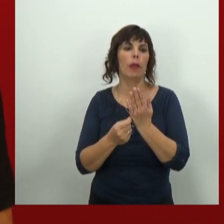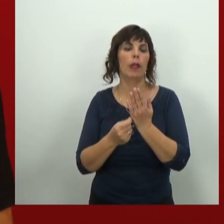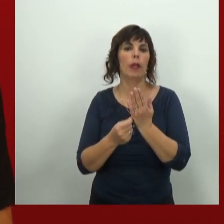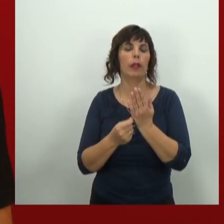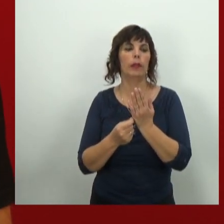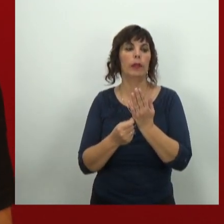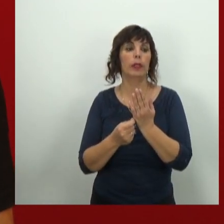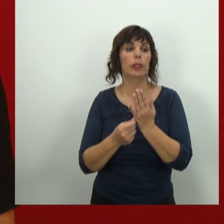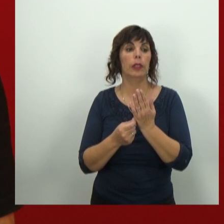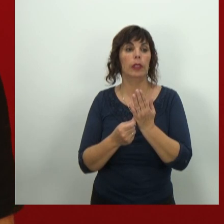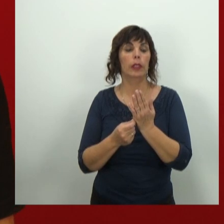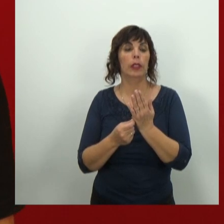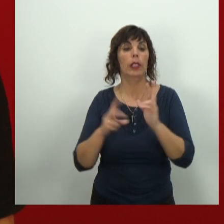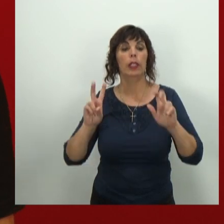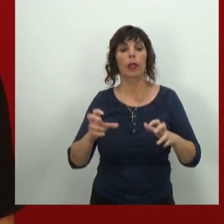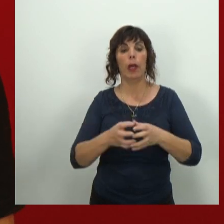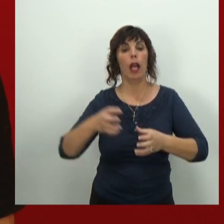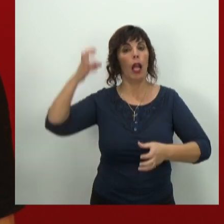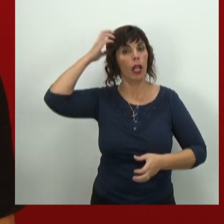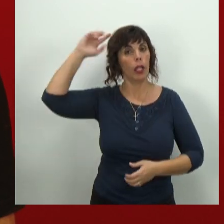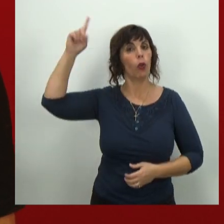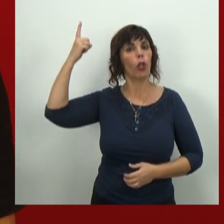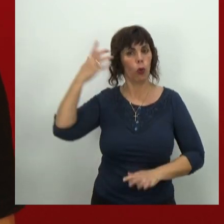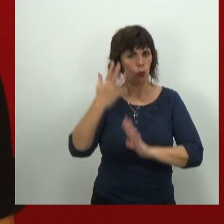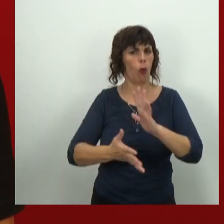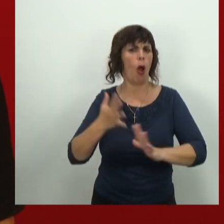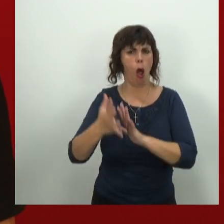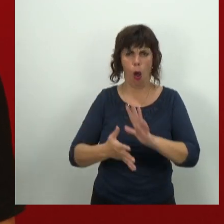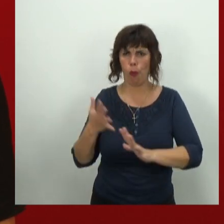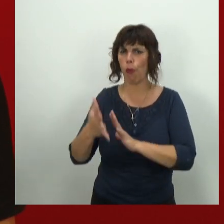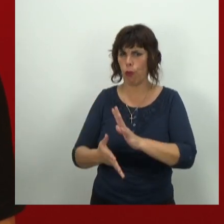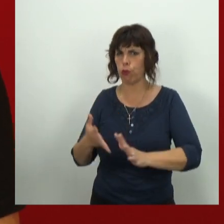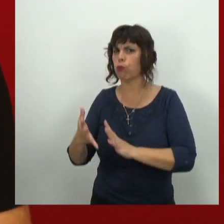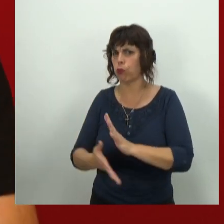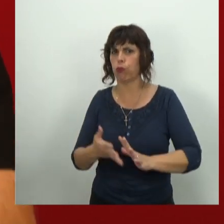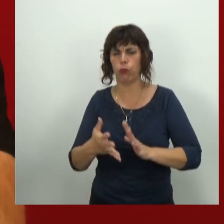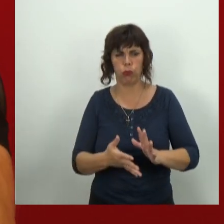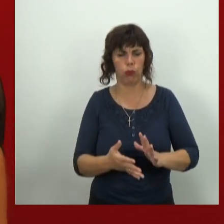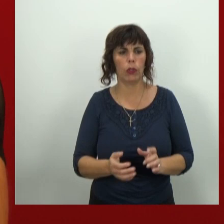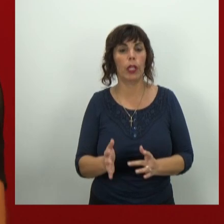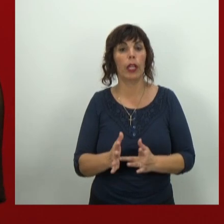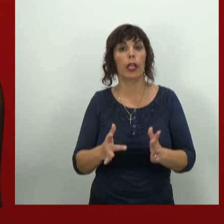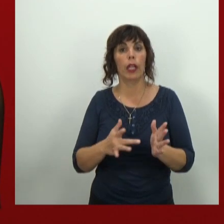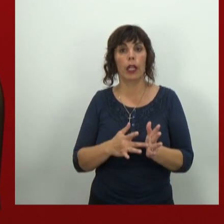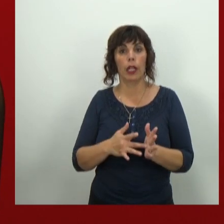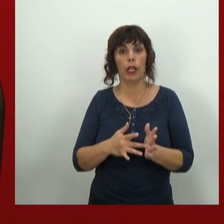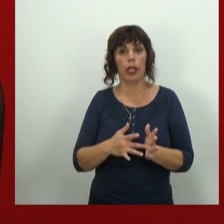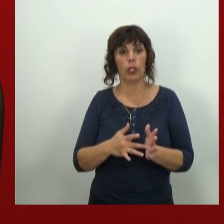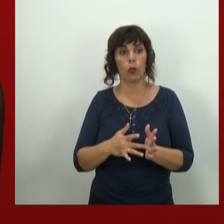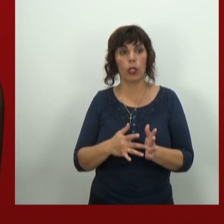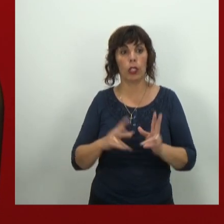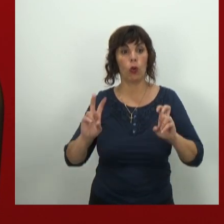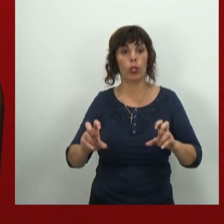Es impresionante que que Jesucristo habló solo 2 veces de la